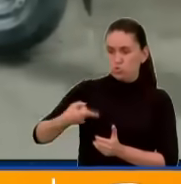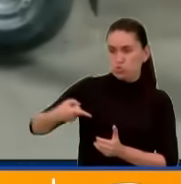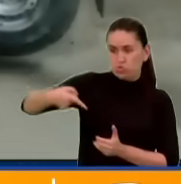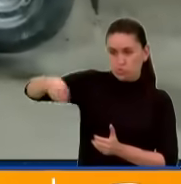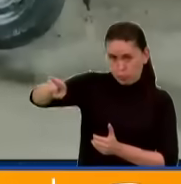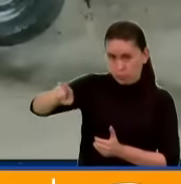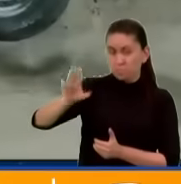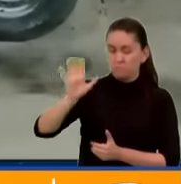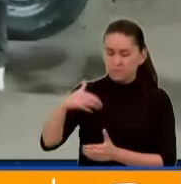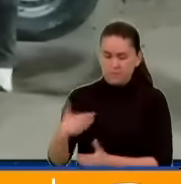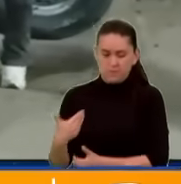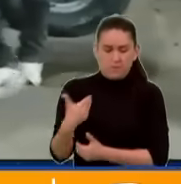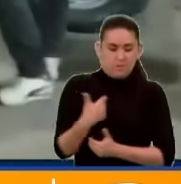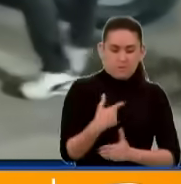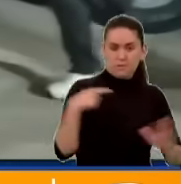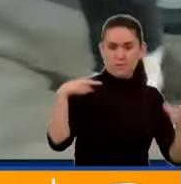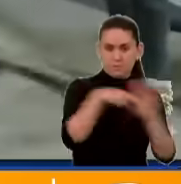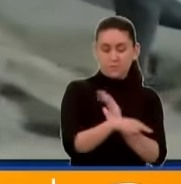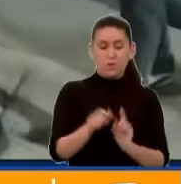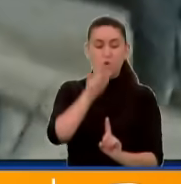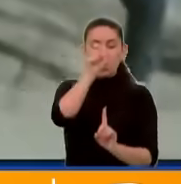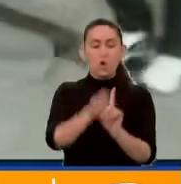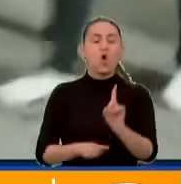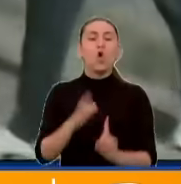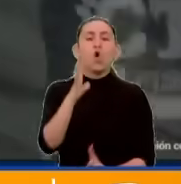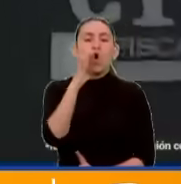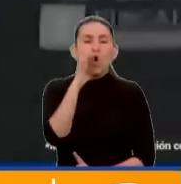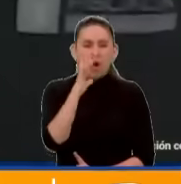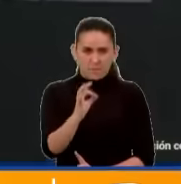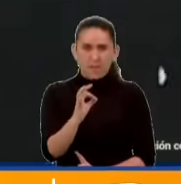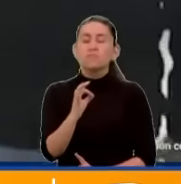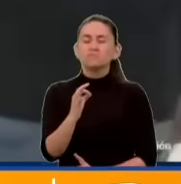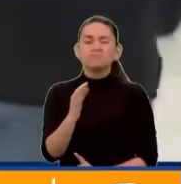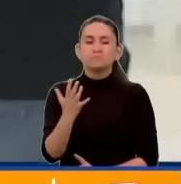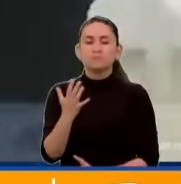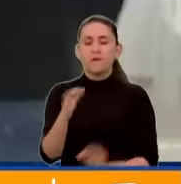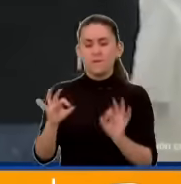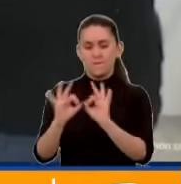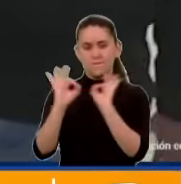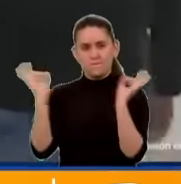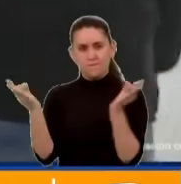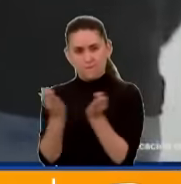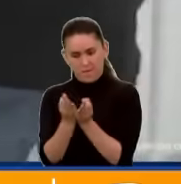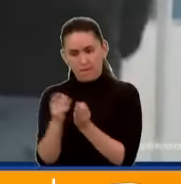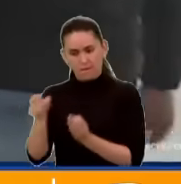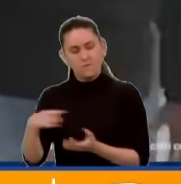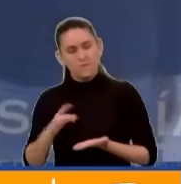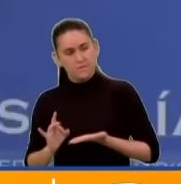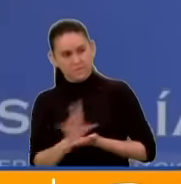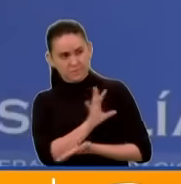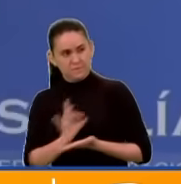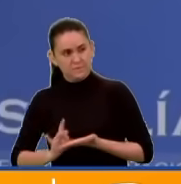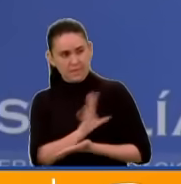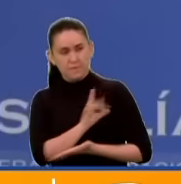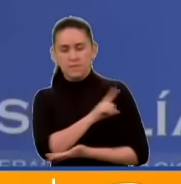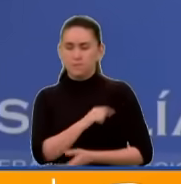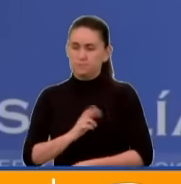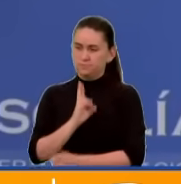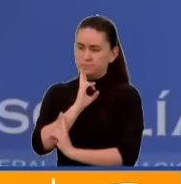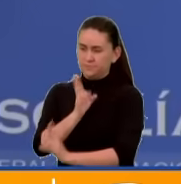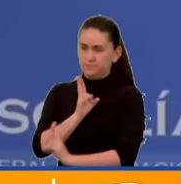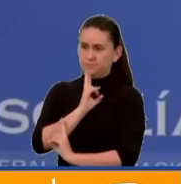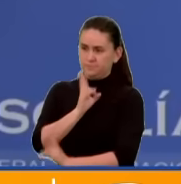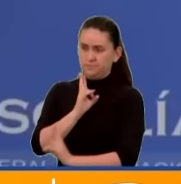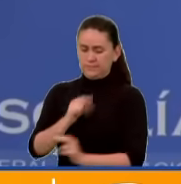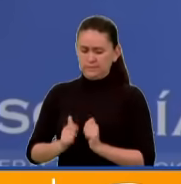el presunto feminicida respondía a los mensajes de texto que la familia de la mujer le enviaba. Esto como una